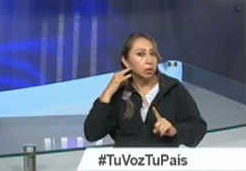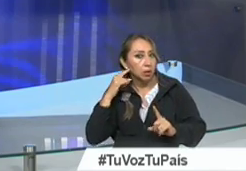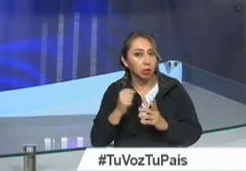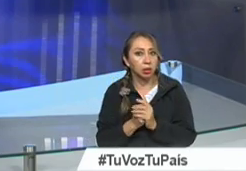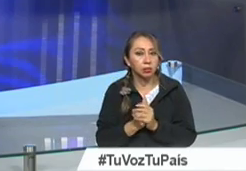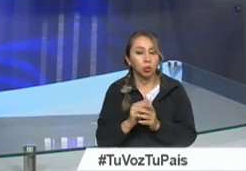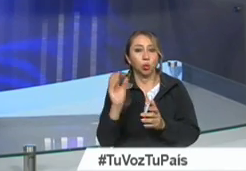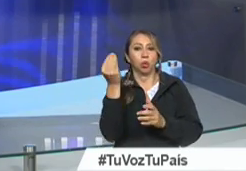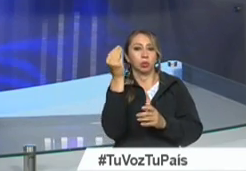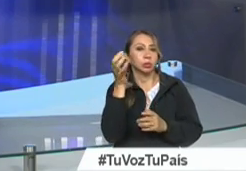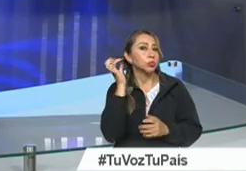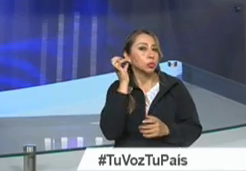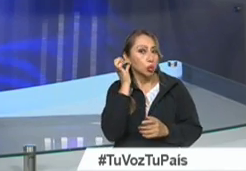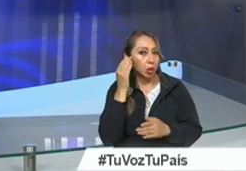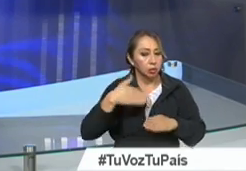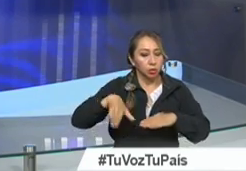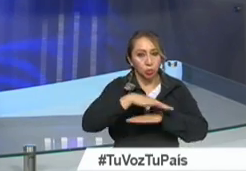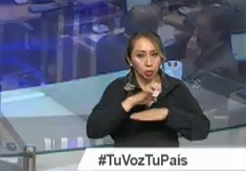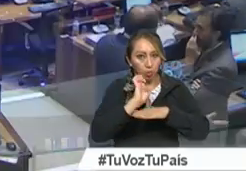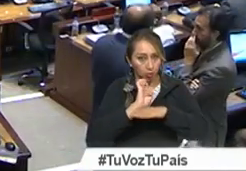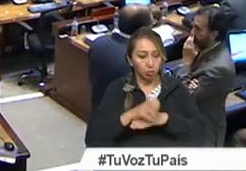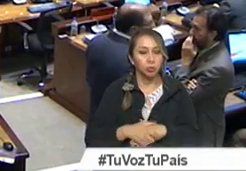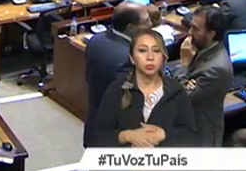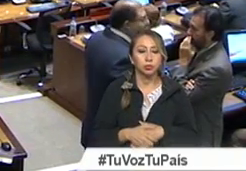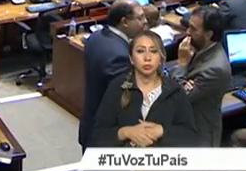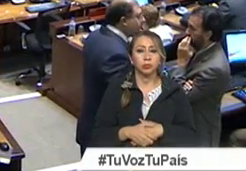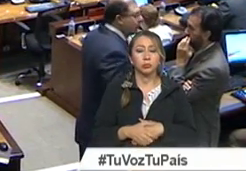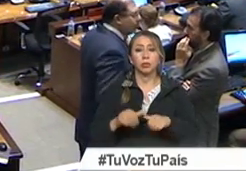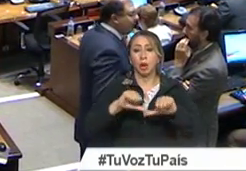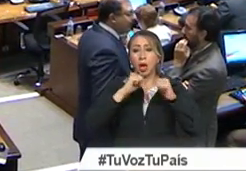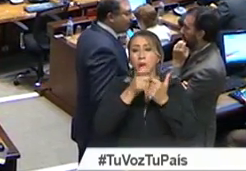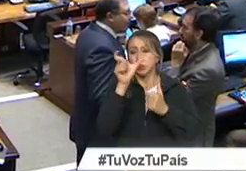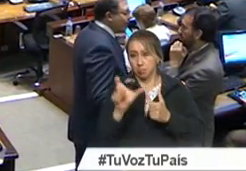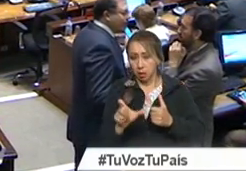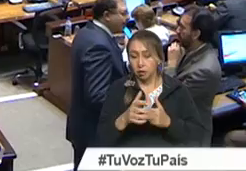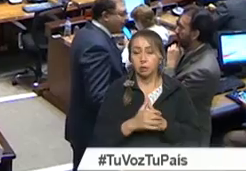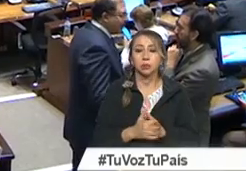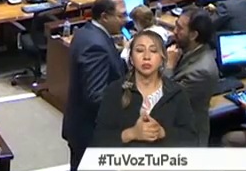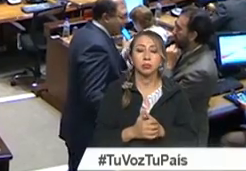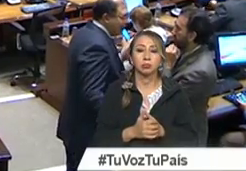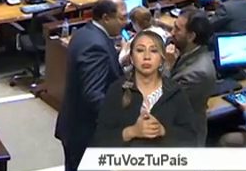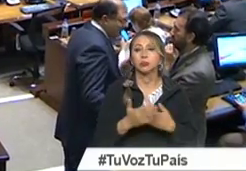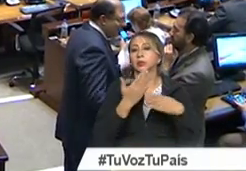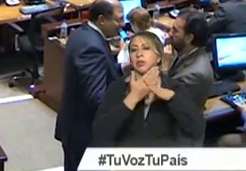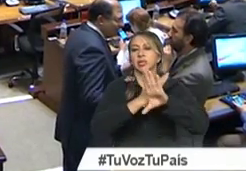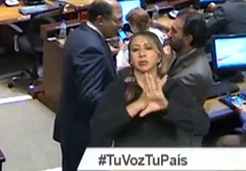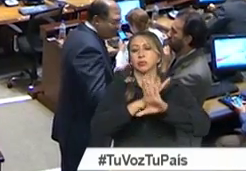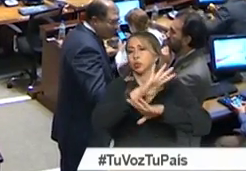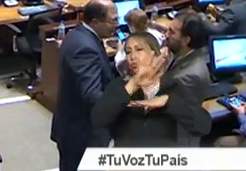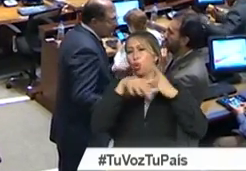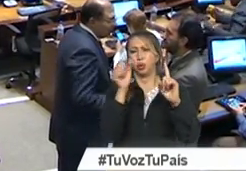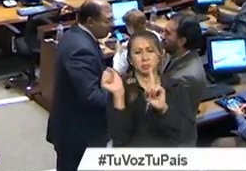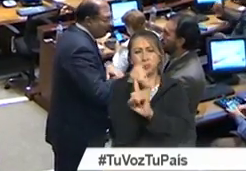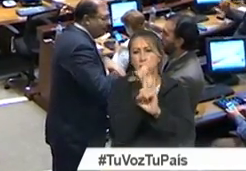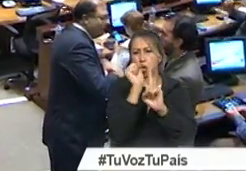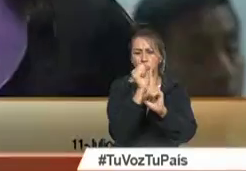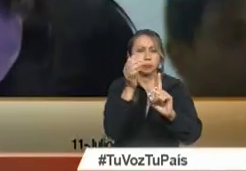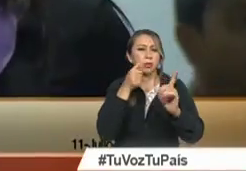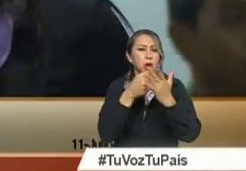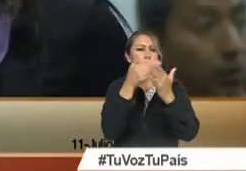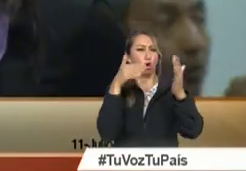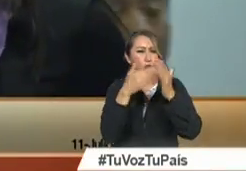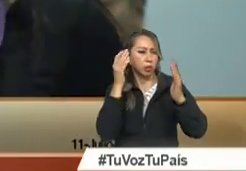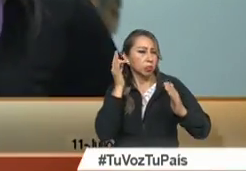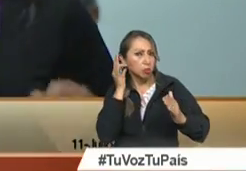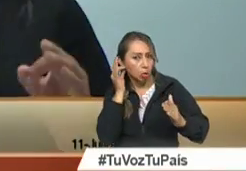y mujeres del ecuador la asambleísta proponente de la resolución que rechaza todo tipo de violencia en contra de niñas